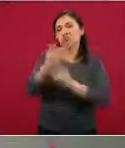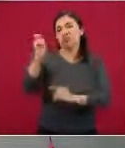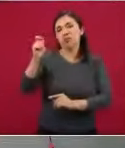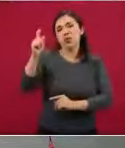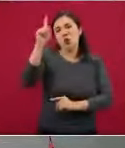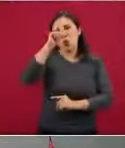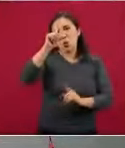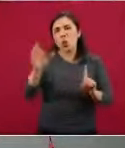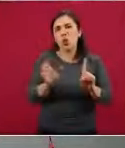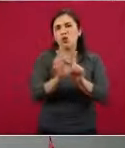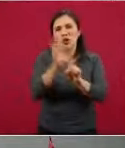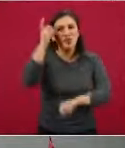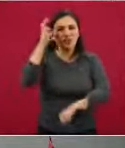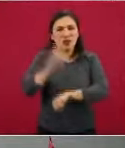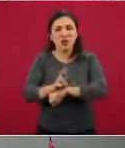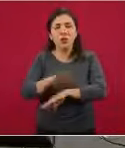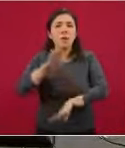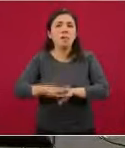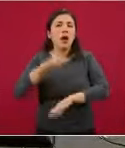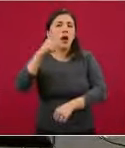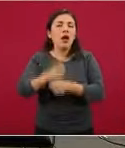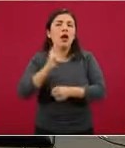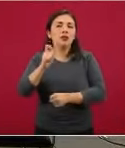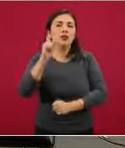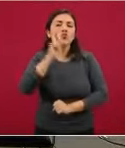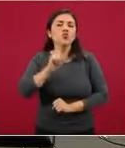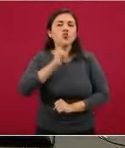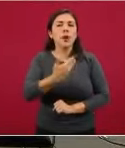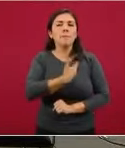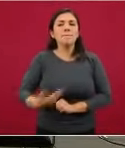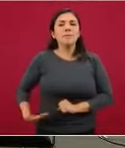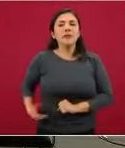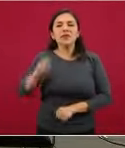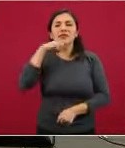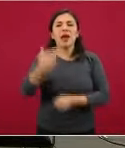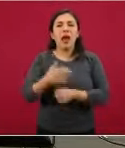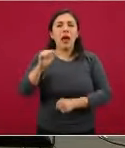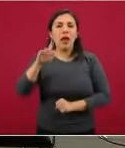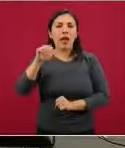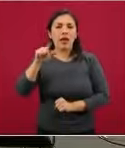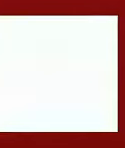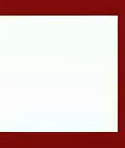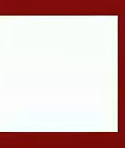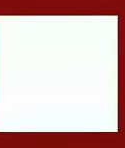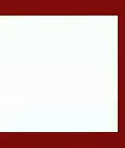consejo directivo, sobre todo de nuestra presidenta, la secretaria de alcalde.